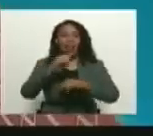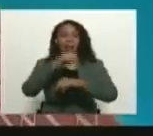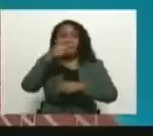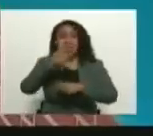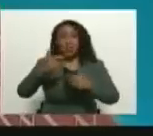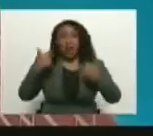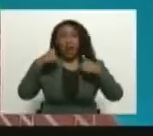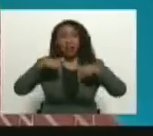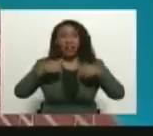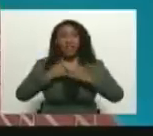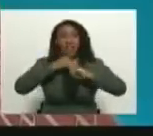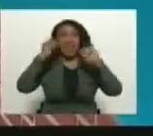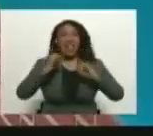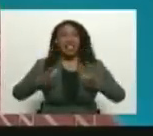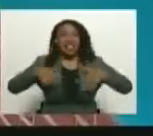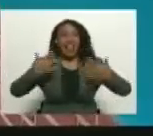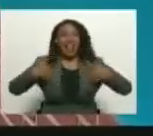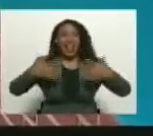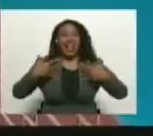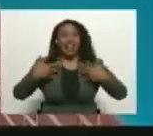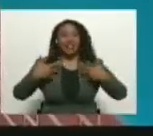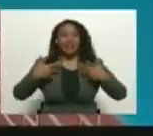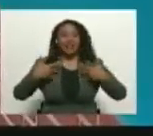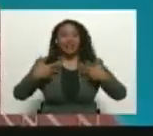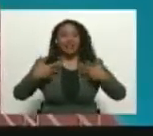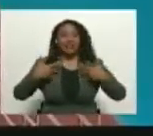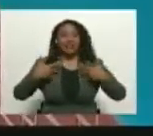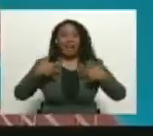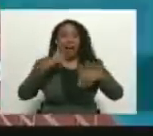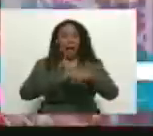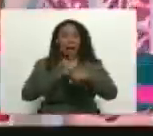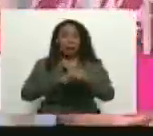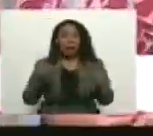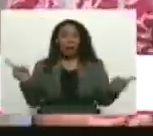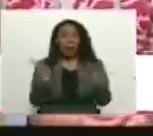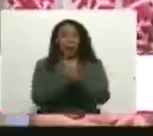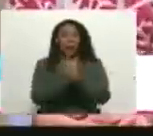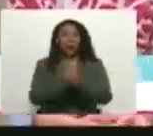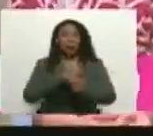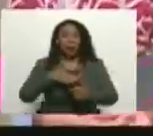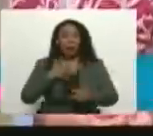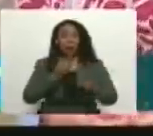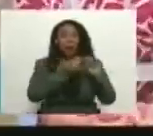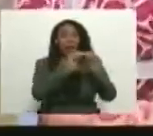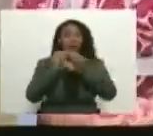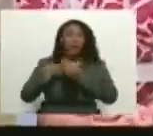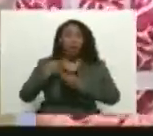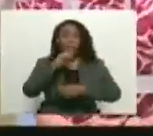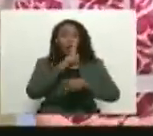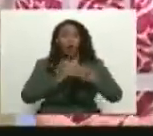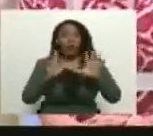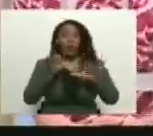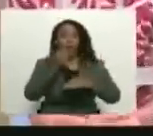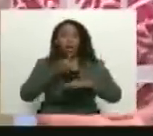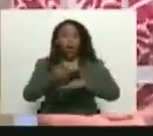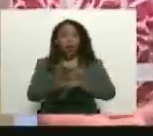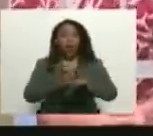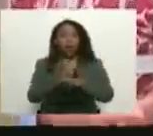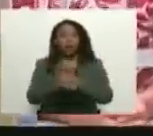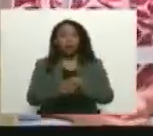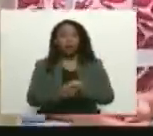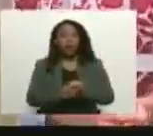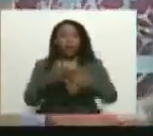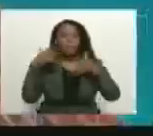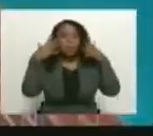contenta, alegre. Donde en tiempo récord, presidente, pudimos rehabilitar a través del 1x10 del buen gobierno y su